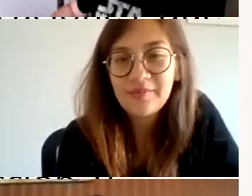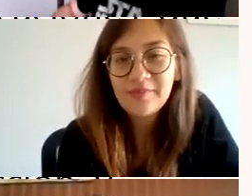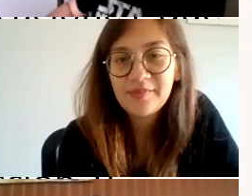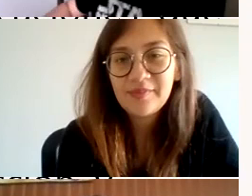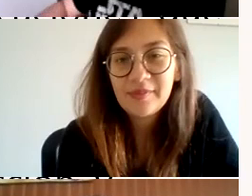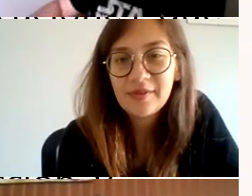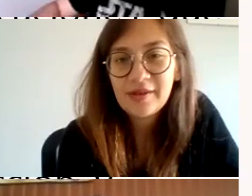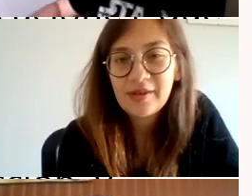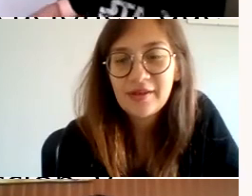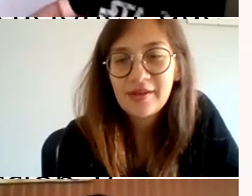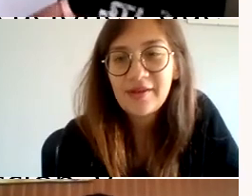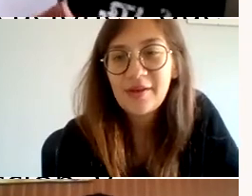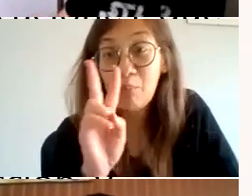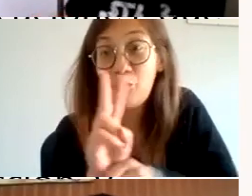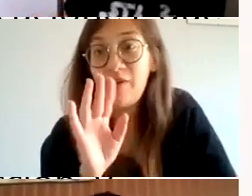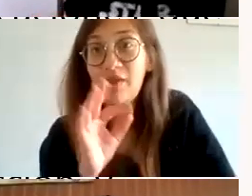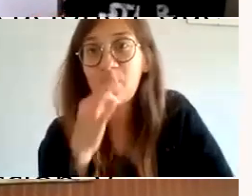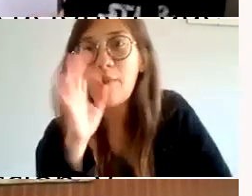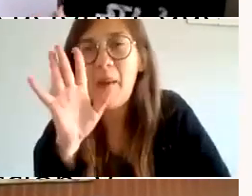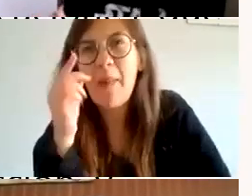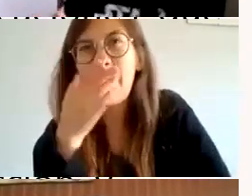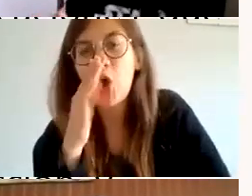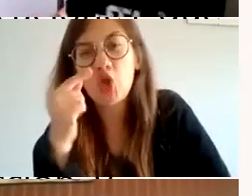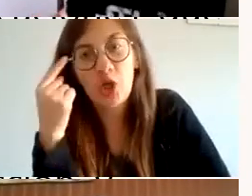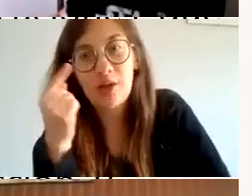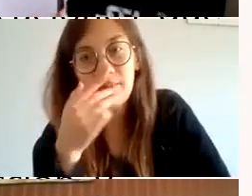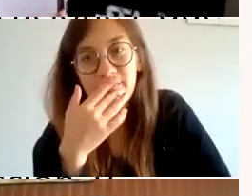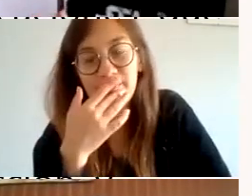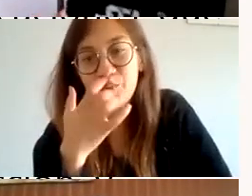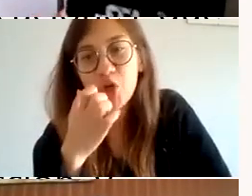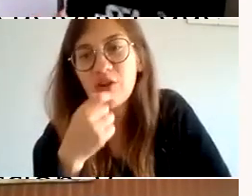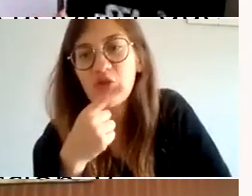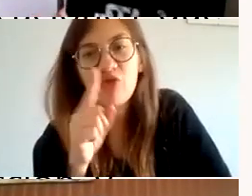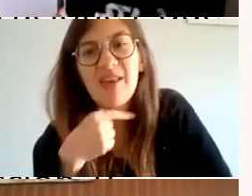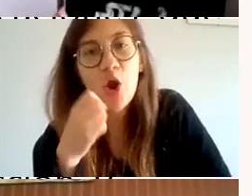Ya. Ya, bien Jonathan, bienvenido.